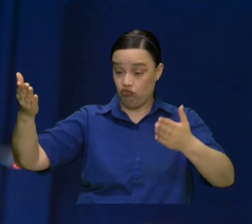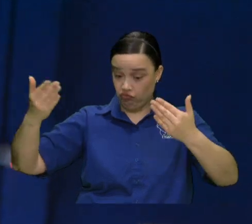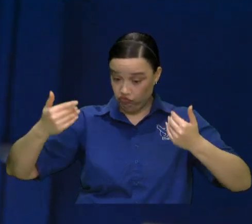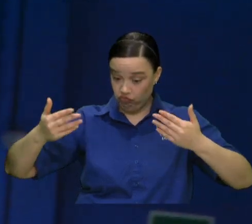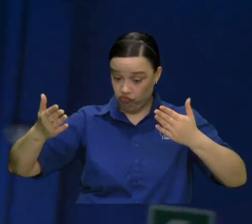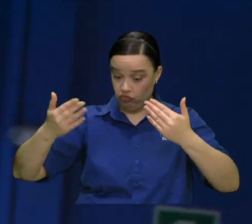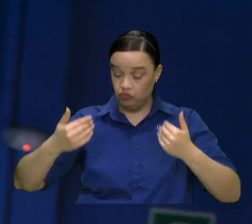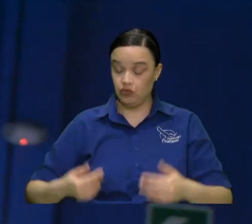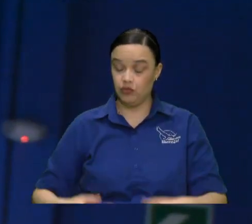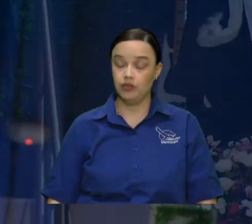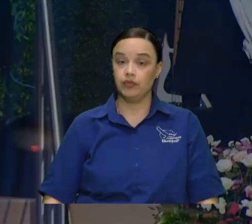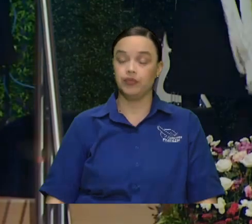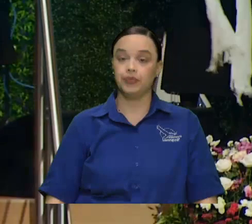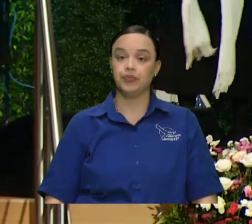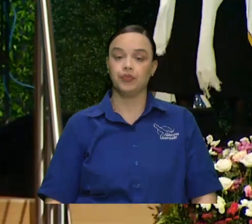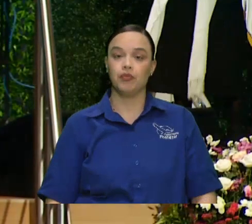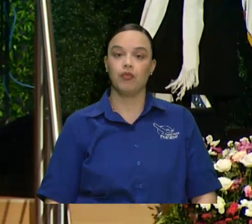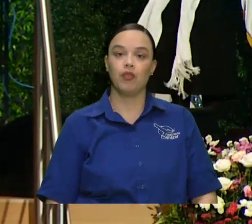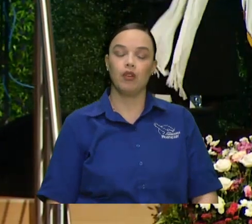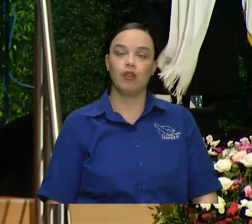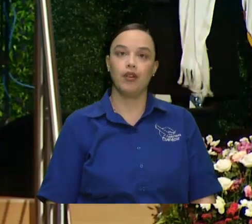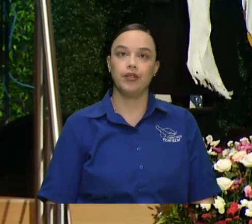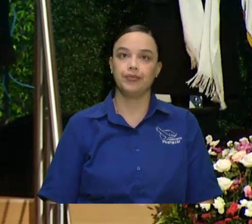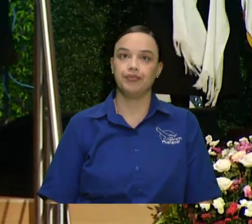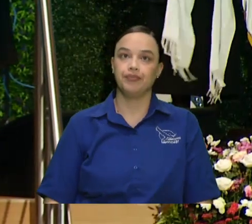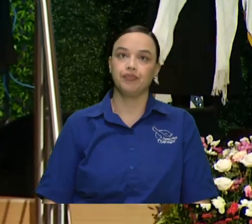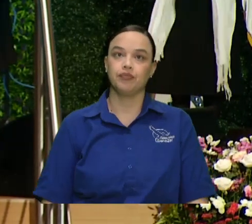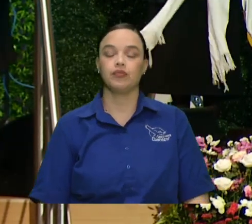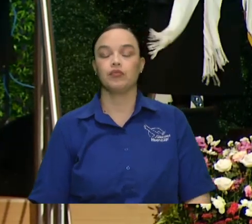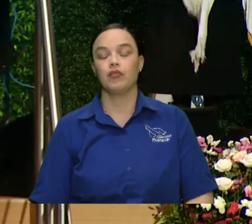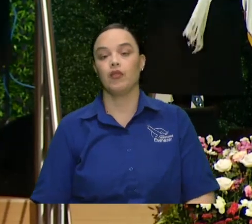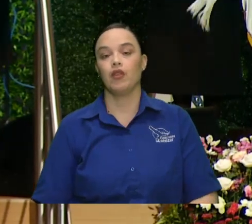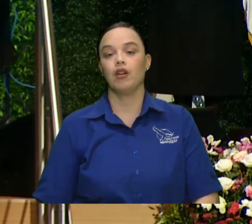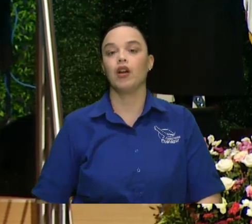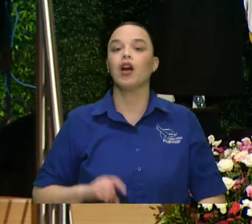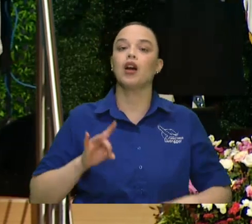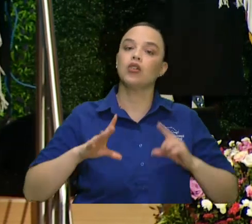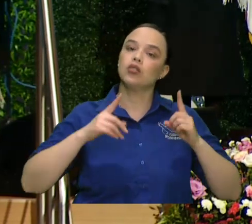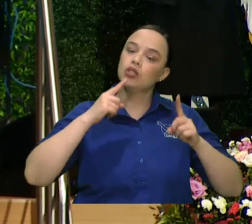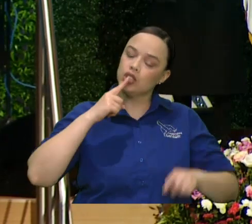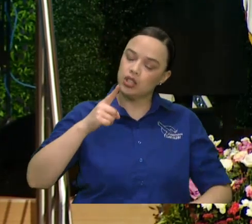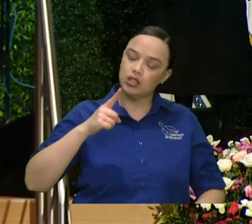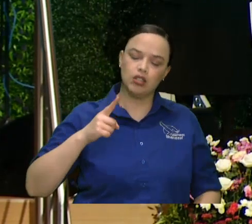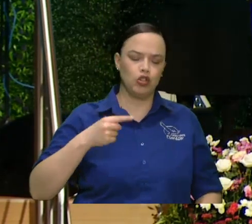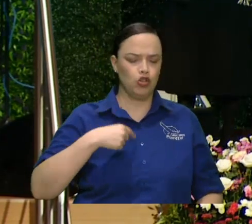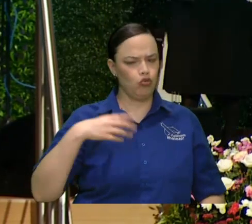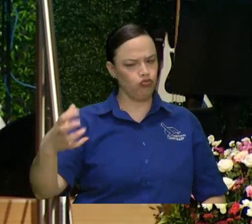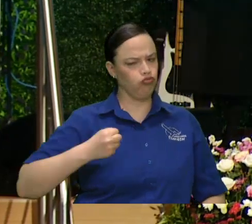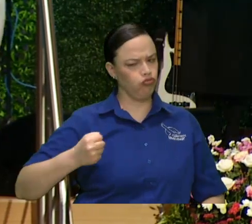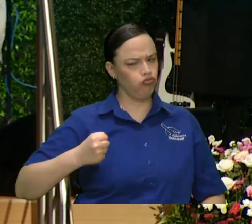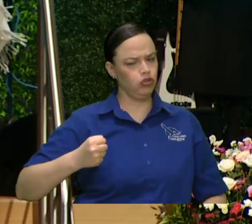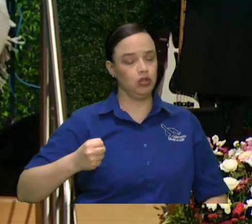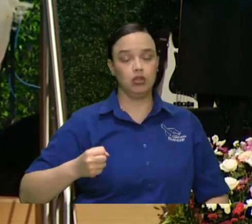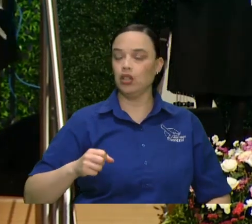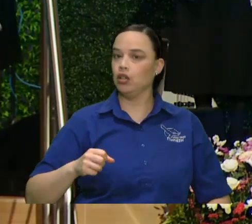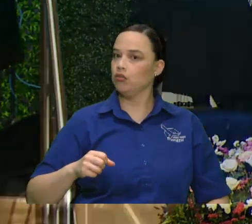venir porque yo sé que algunos hermano a veces dice voy solo porque me están obligando pues